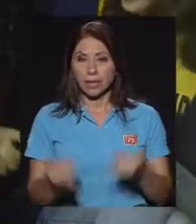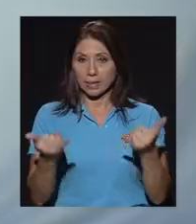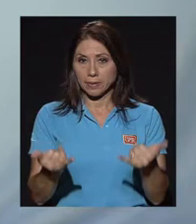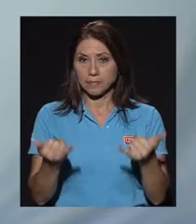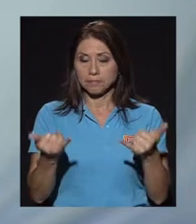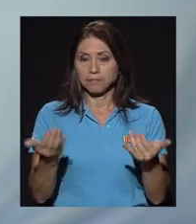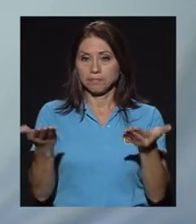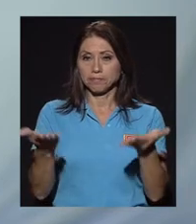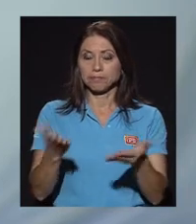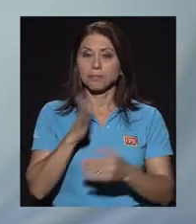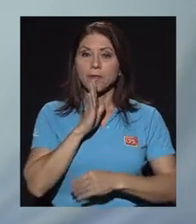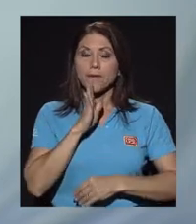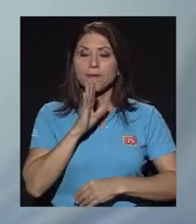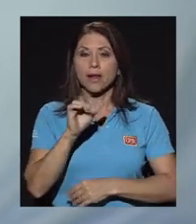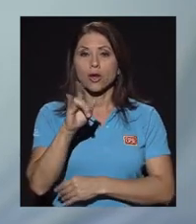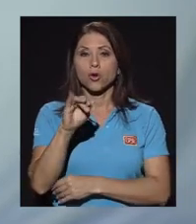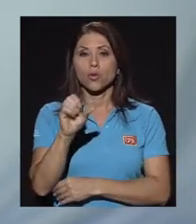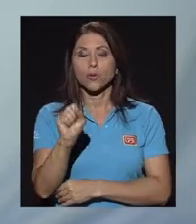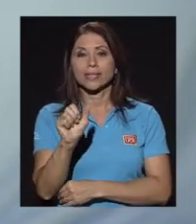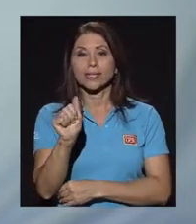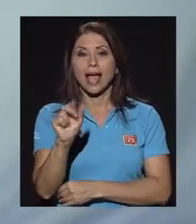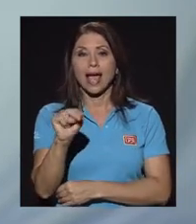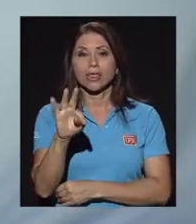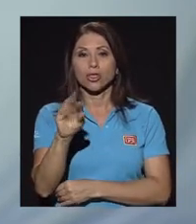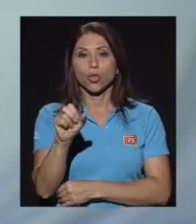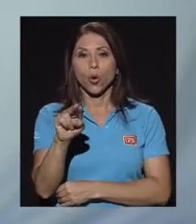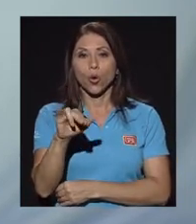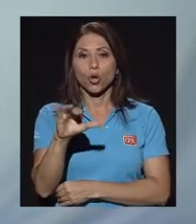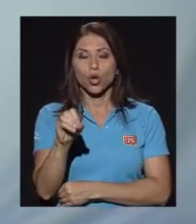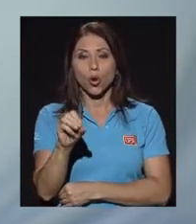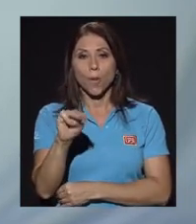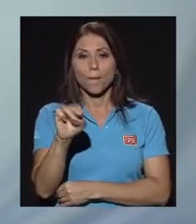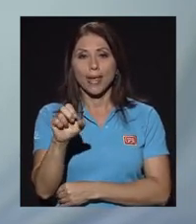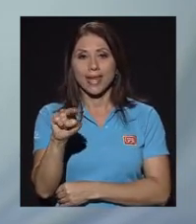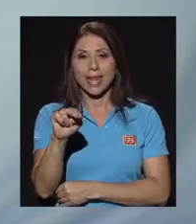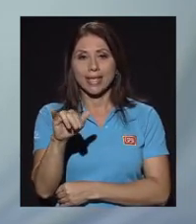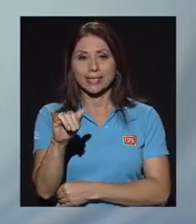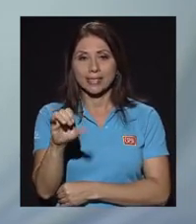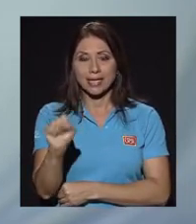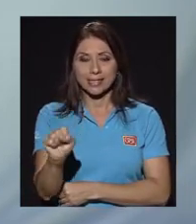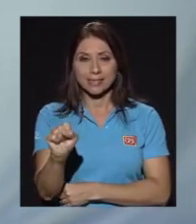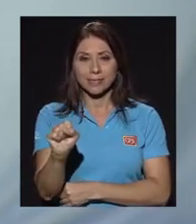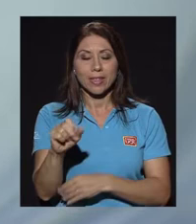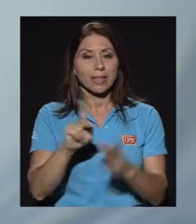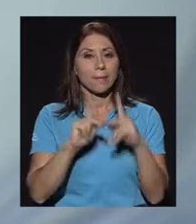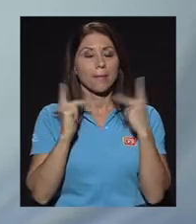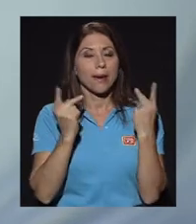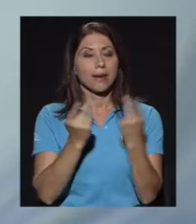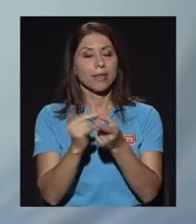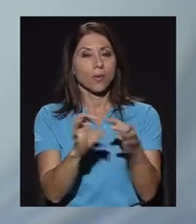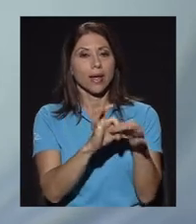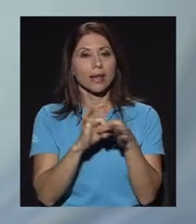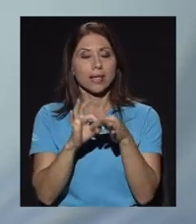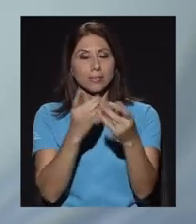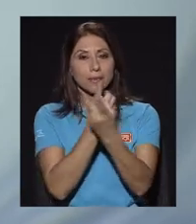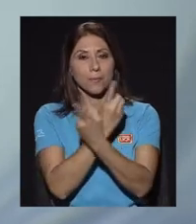Y le damos la palabra a don Luis Antonio Meneses del partido Alianza Demócrata Cristiana.